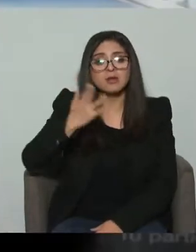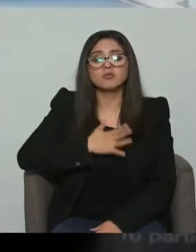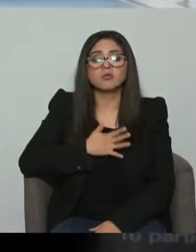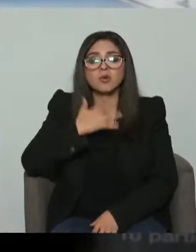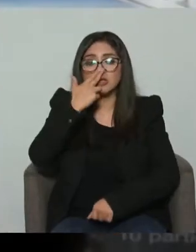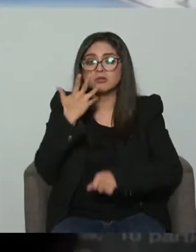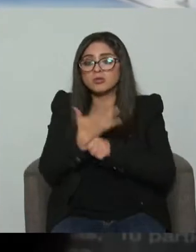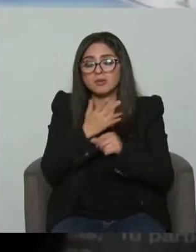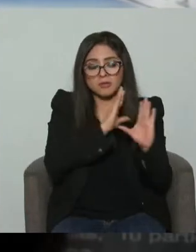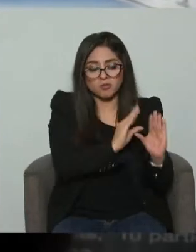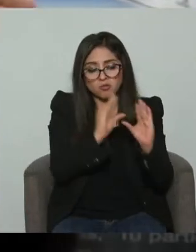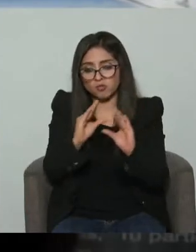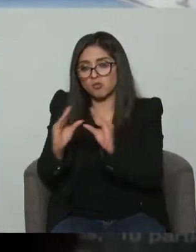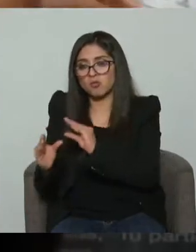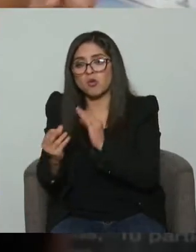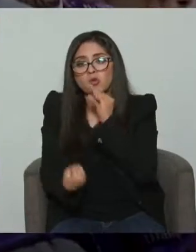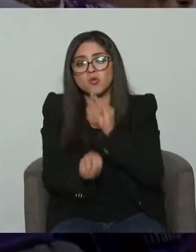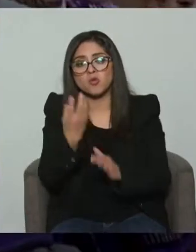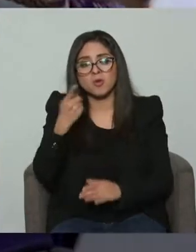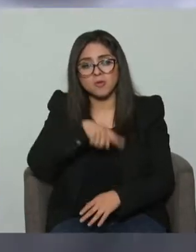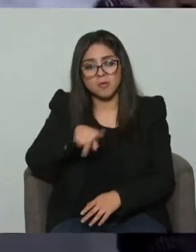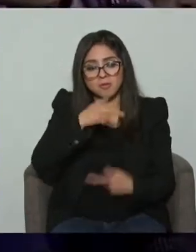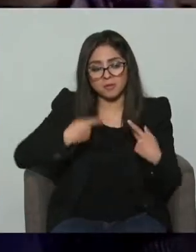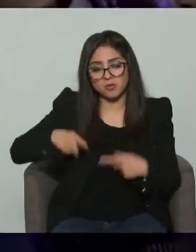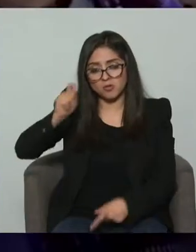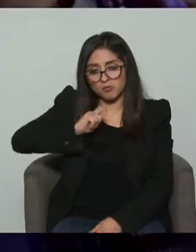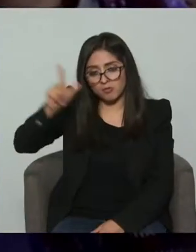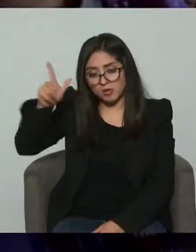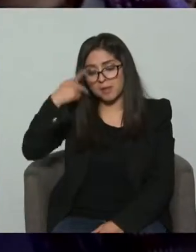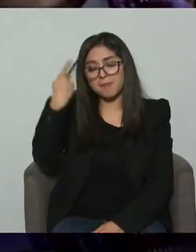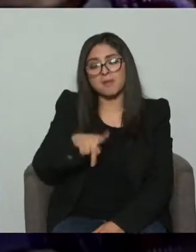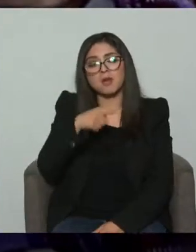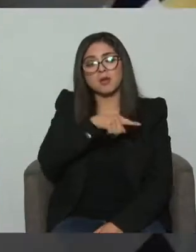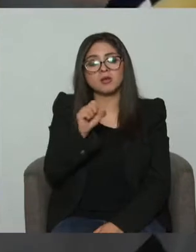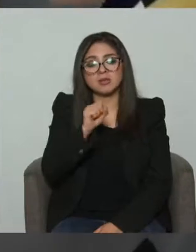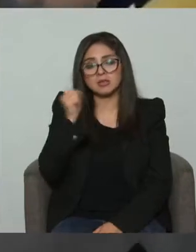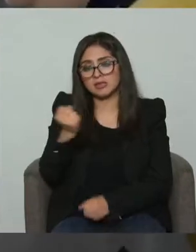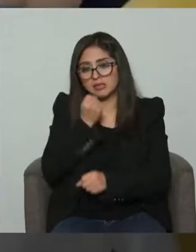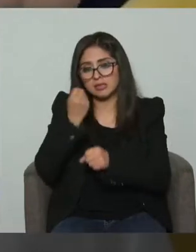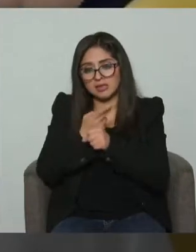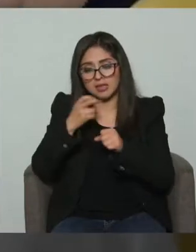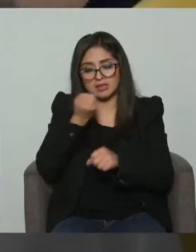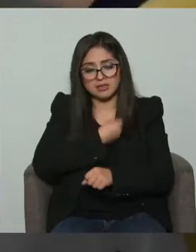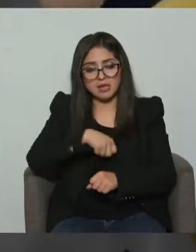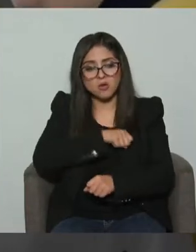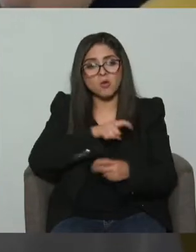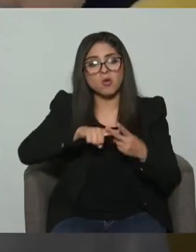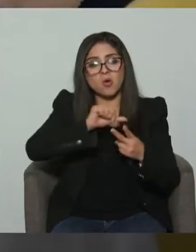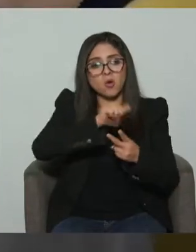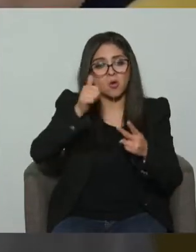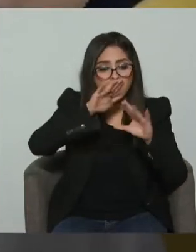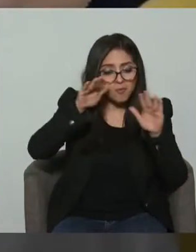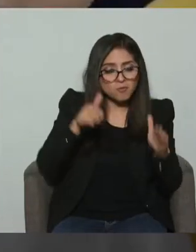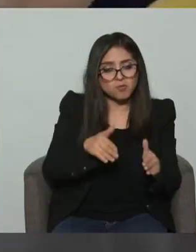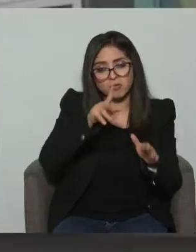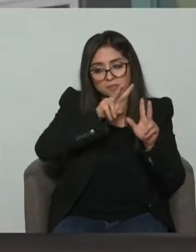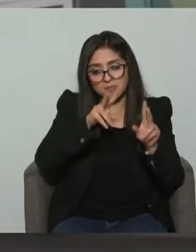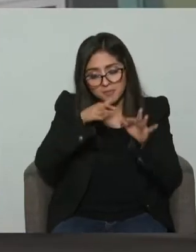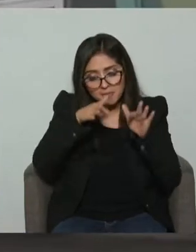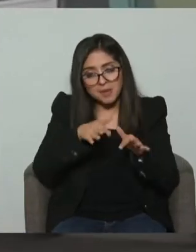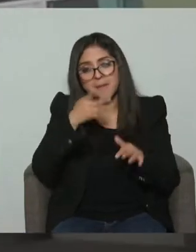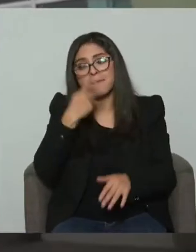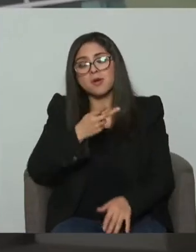profesionistas. También está trabajando la Secretaría de Salud de la ciudad y la Secretaría Federal para atender la problemática de la salud. En este caso, nosotros